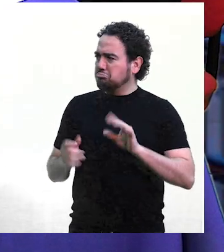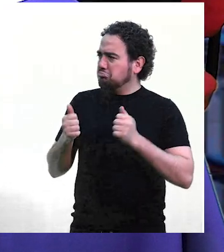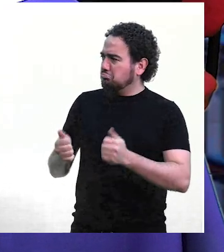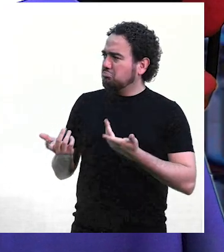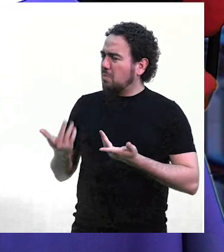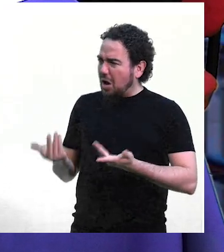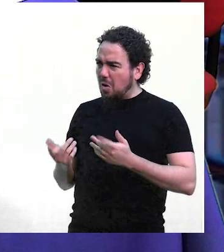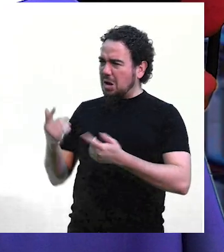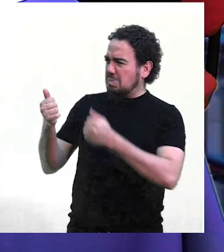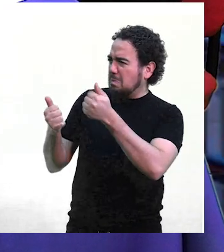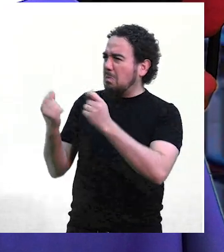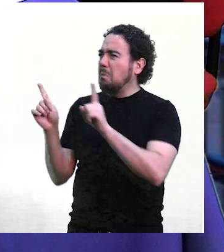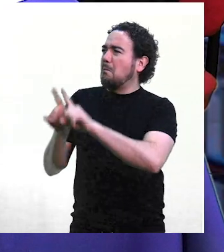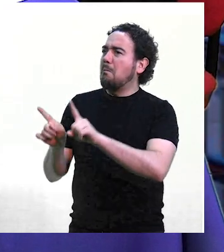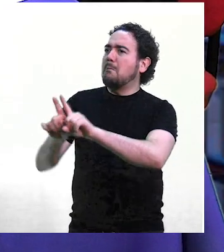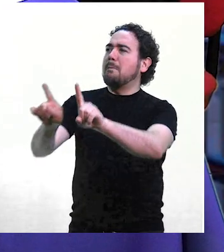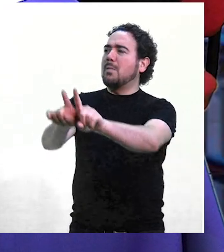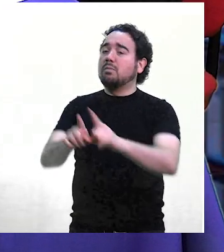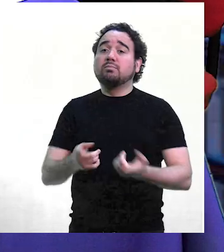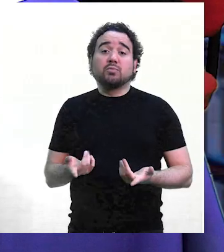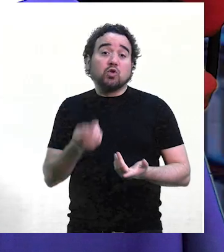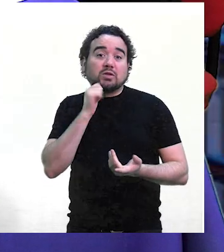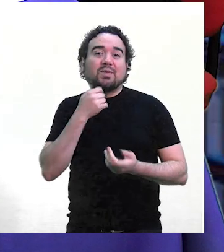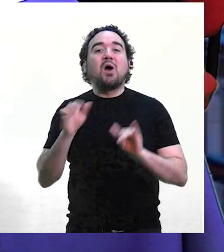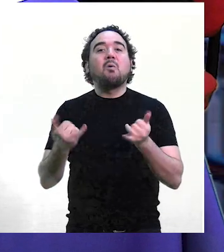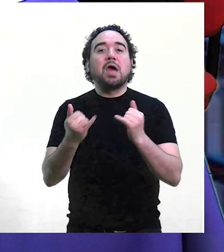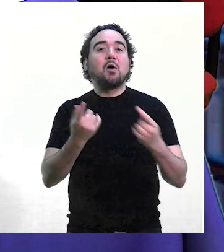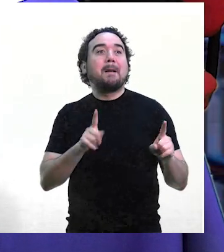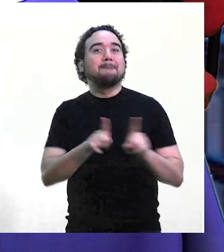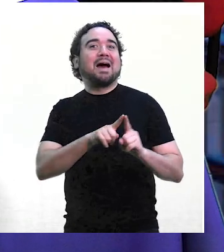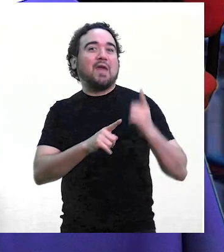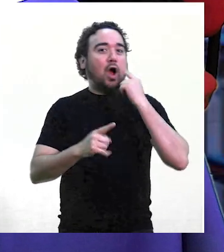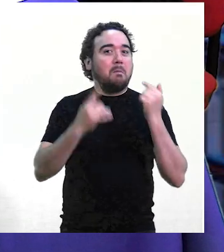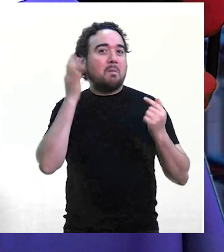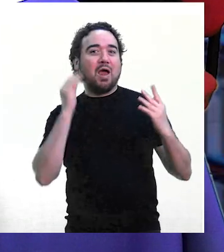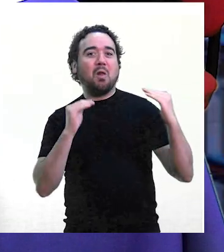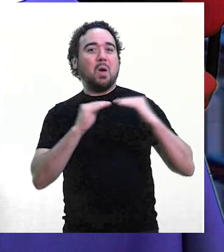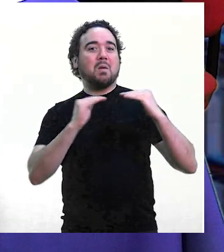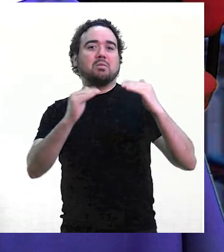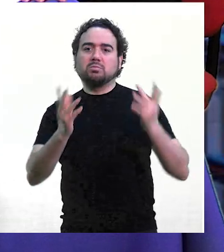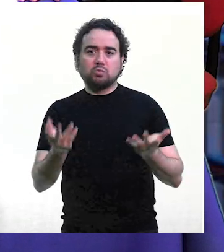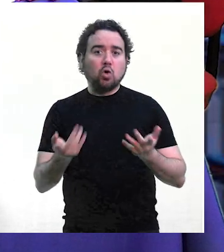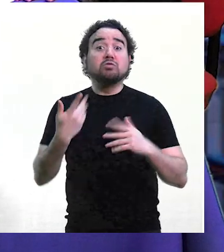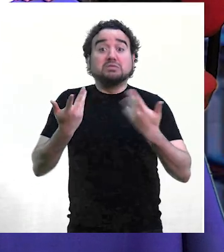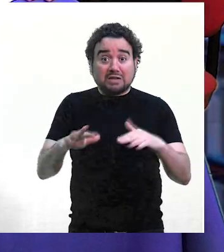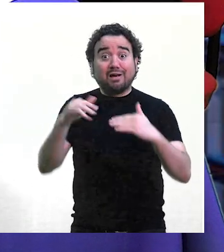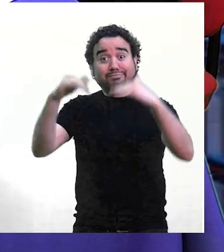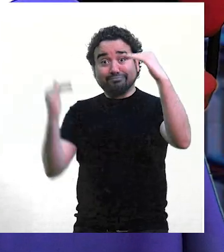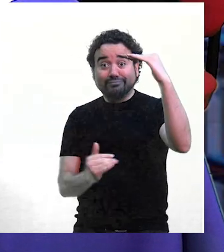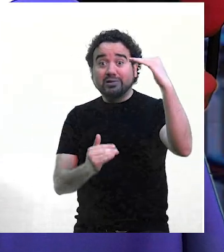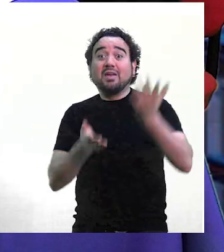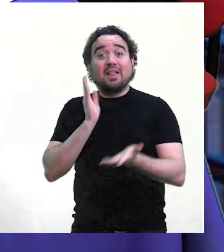claro, Histórica. no es jugar al empate, es como ya venimos en una desventaja tremenda, entonces es importante